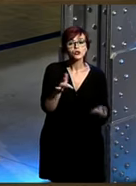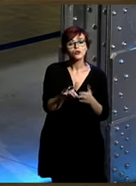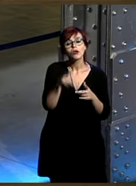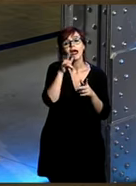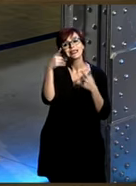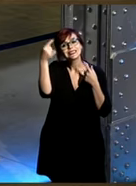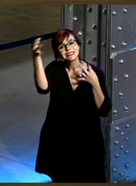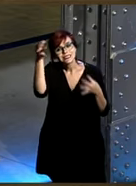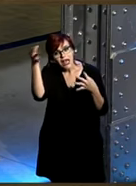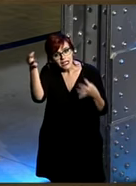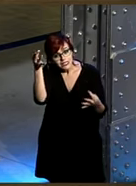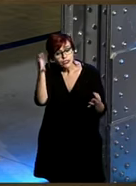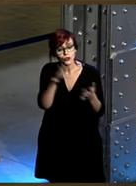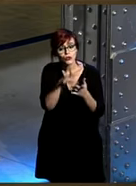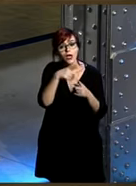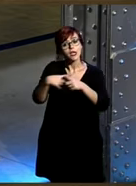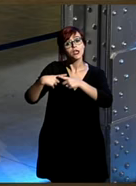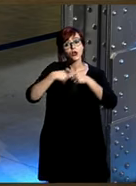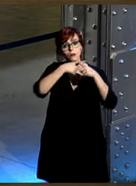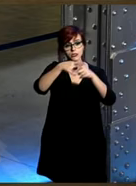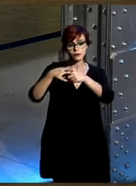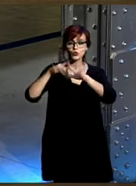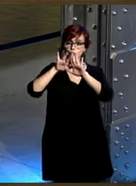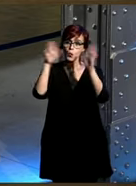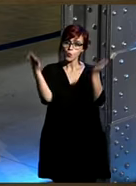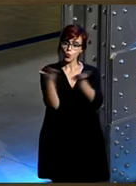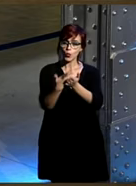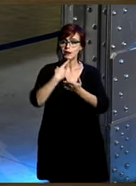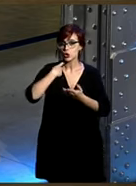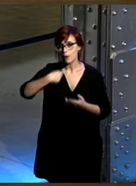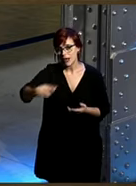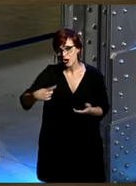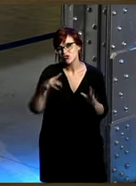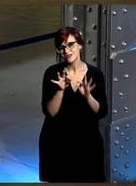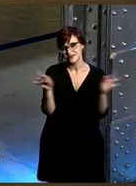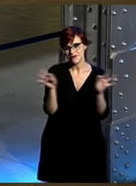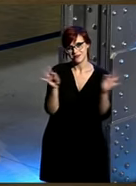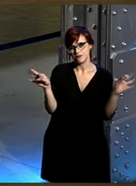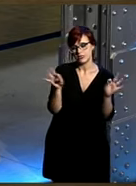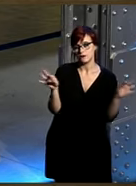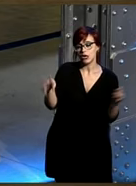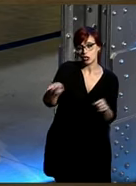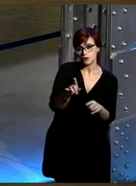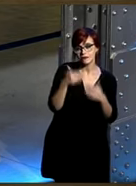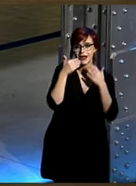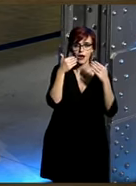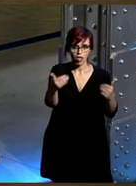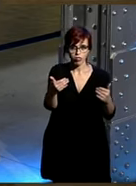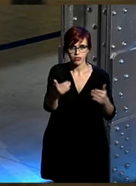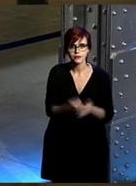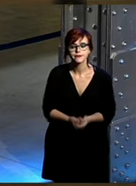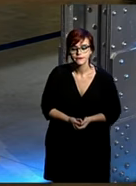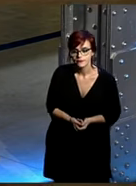tipo de matices y compartamos un mundo un poco más complejo y no tan simplista como el que nos habéis ofrecido. Muchas